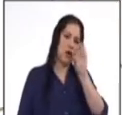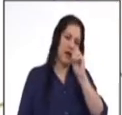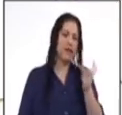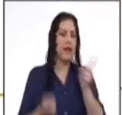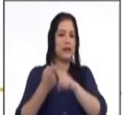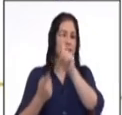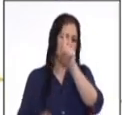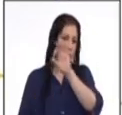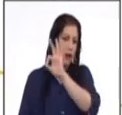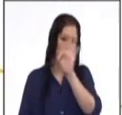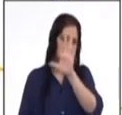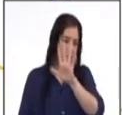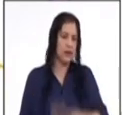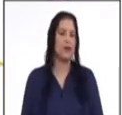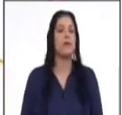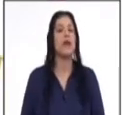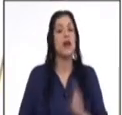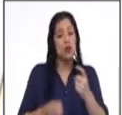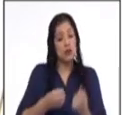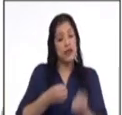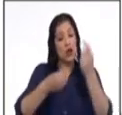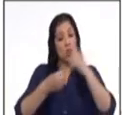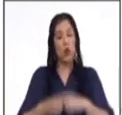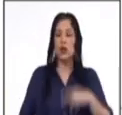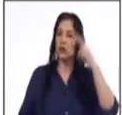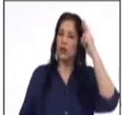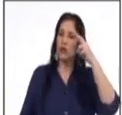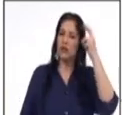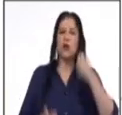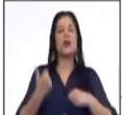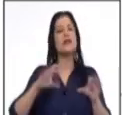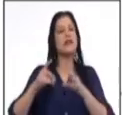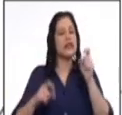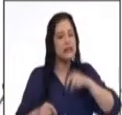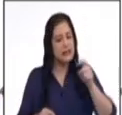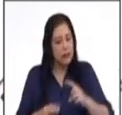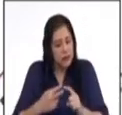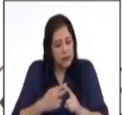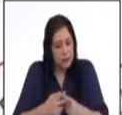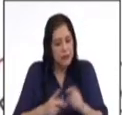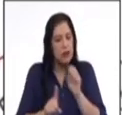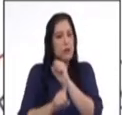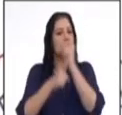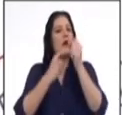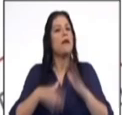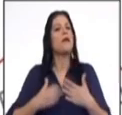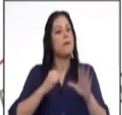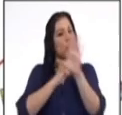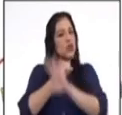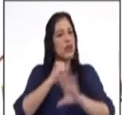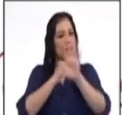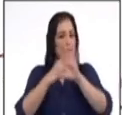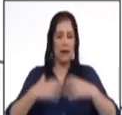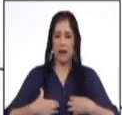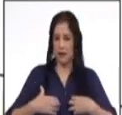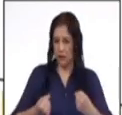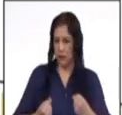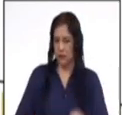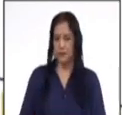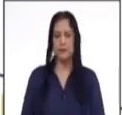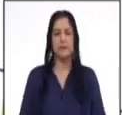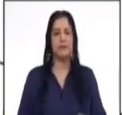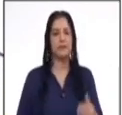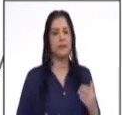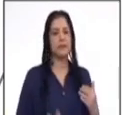1995? Debes incluir tu reflexión sobre las acciones que debemos emprender como sociedad para proteger nuestra salud.